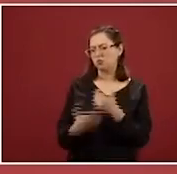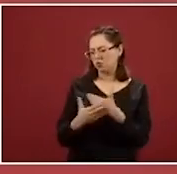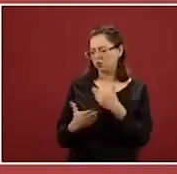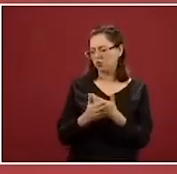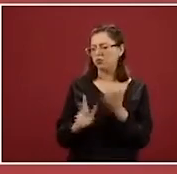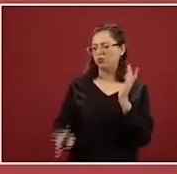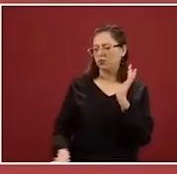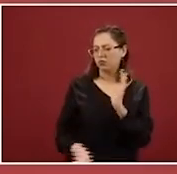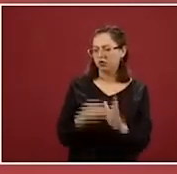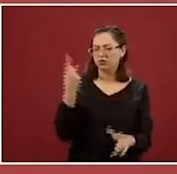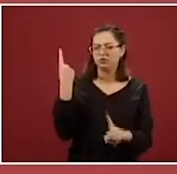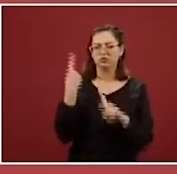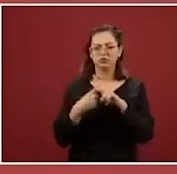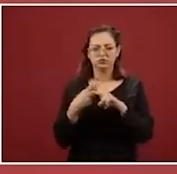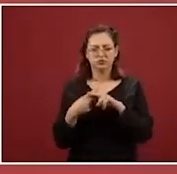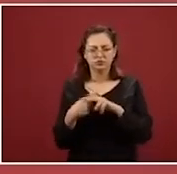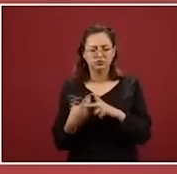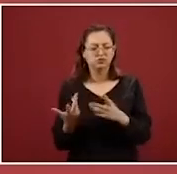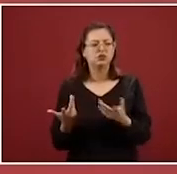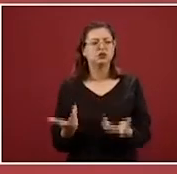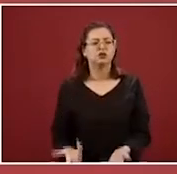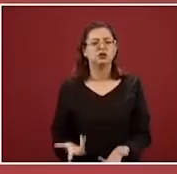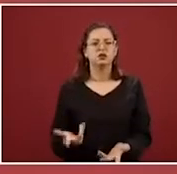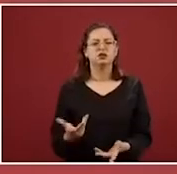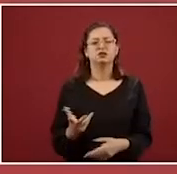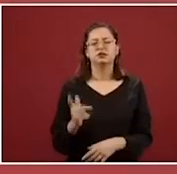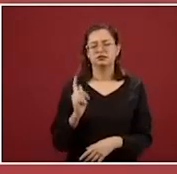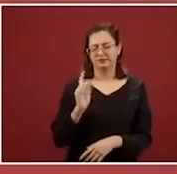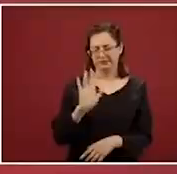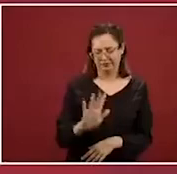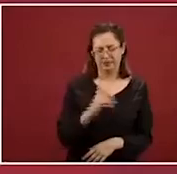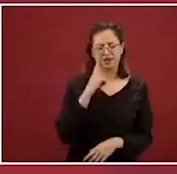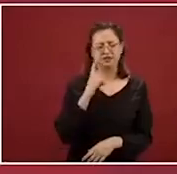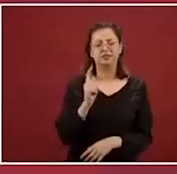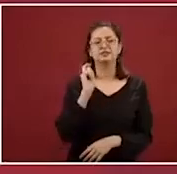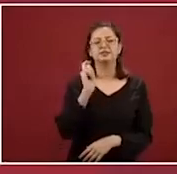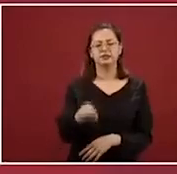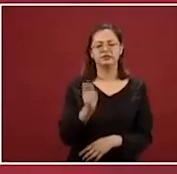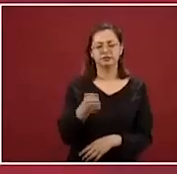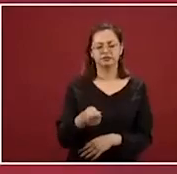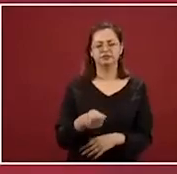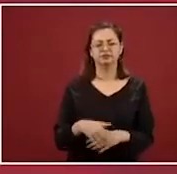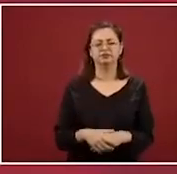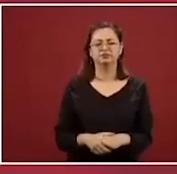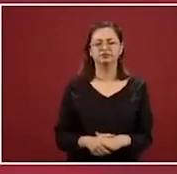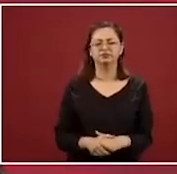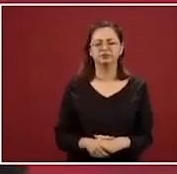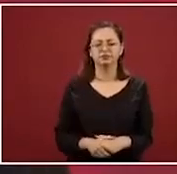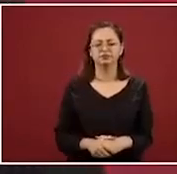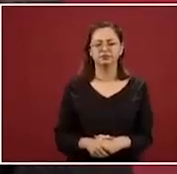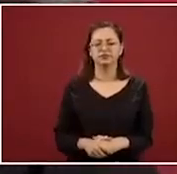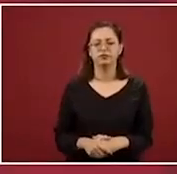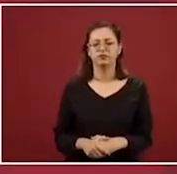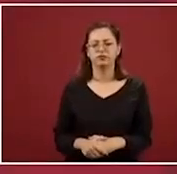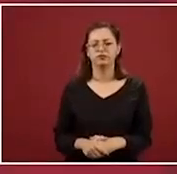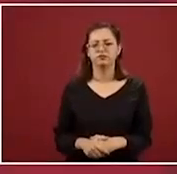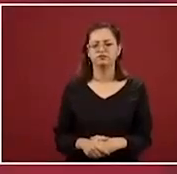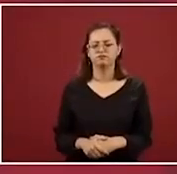importante. ¿Qué significa un recuento? Para quienes nos están